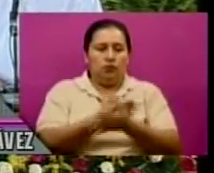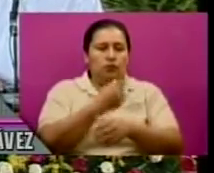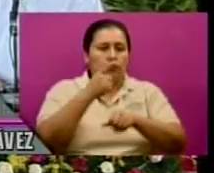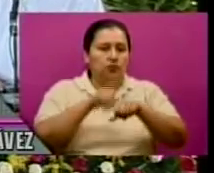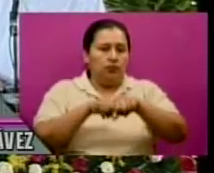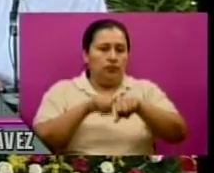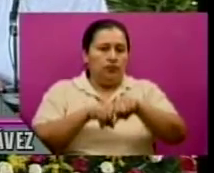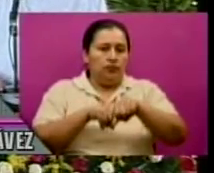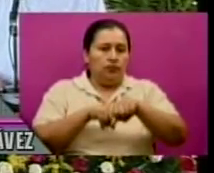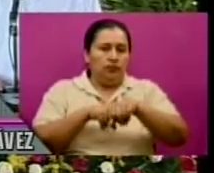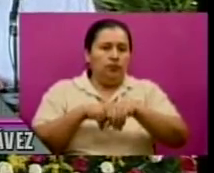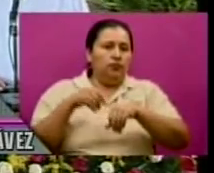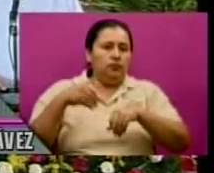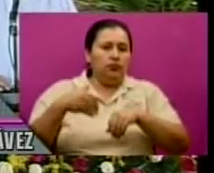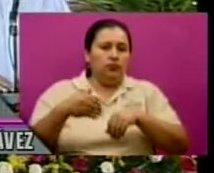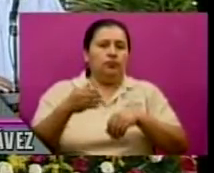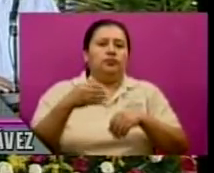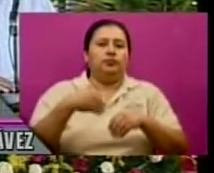tiempo,